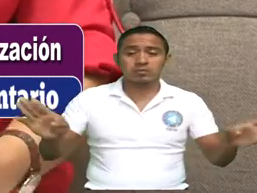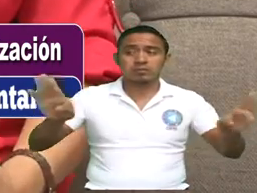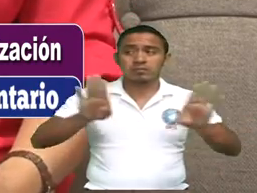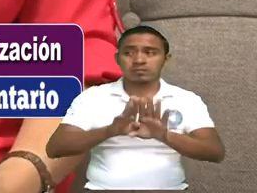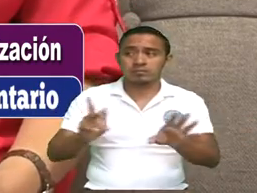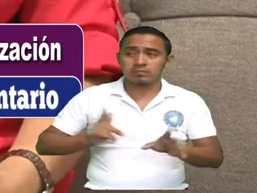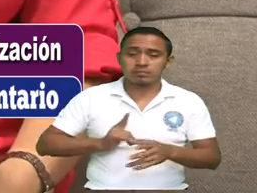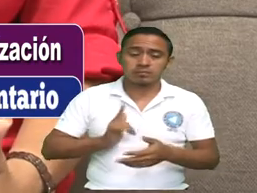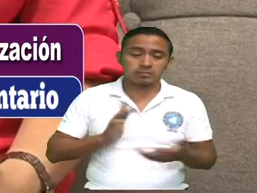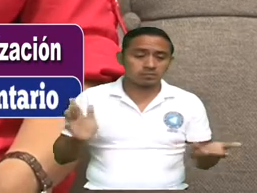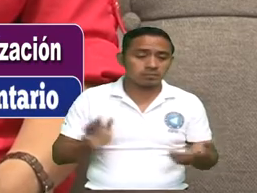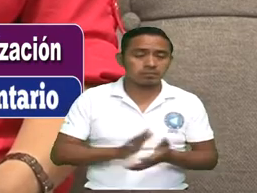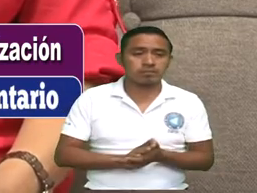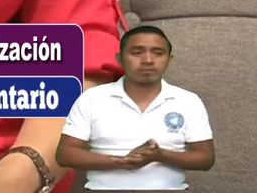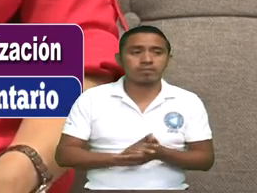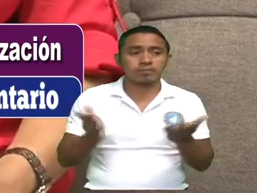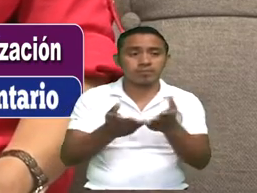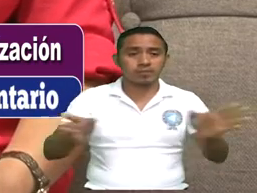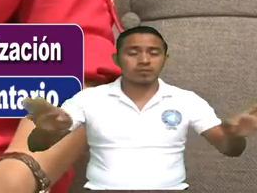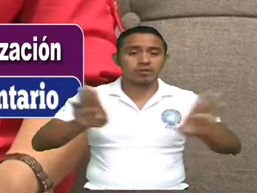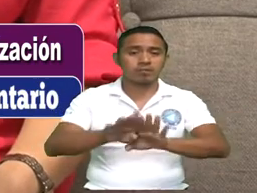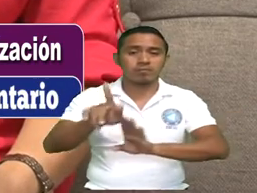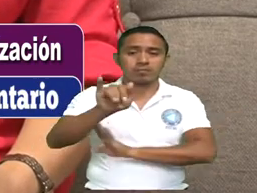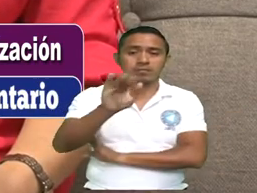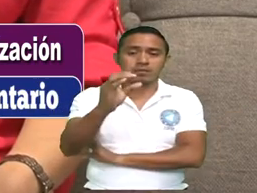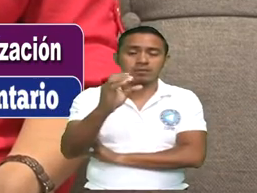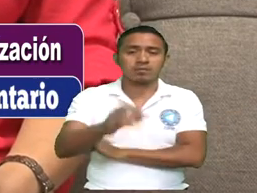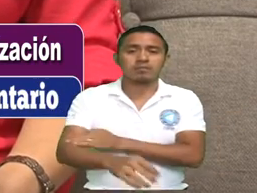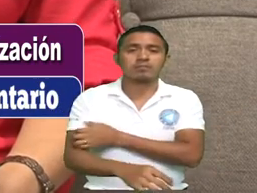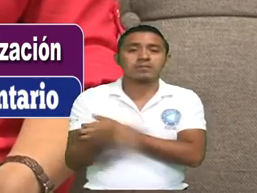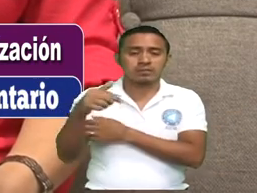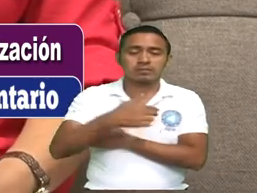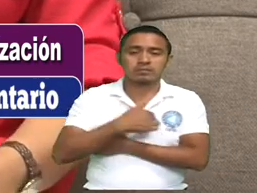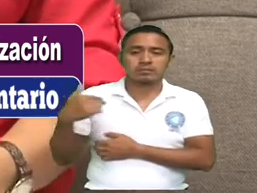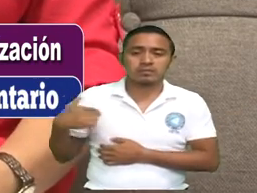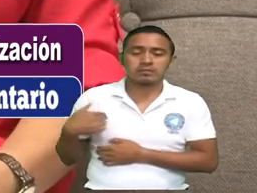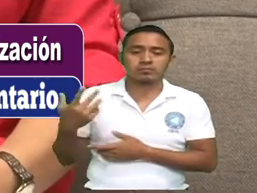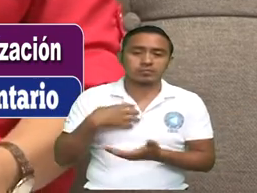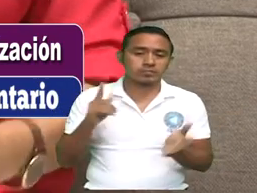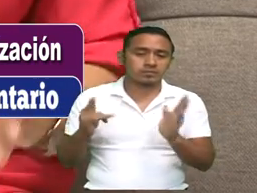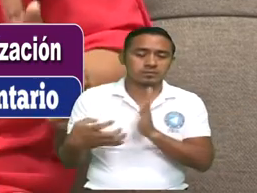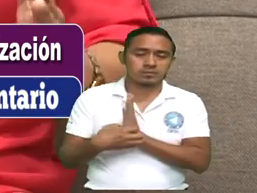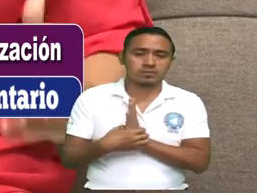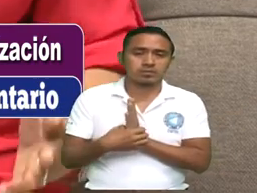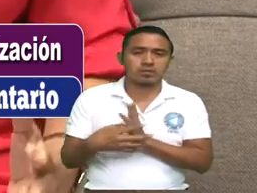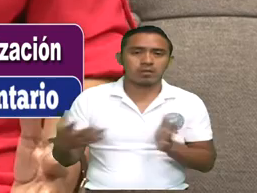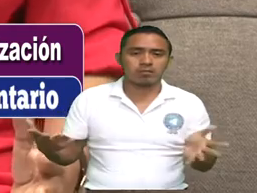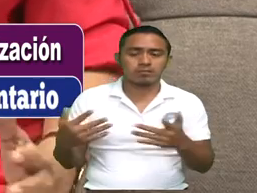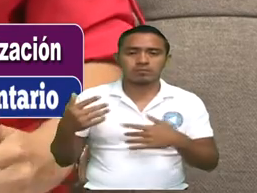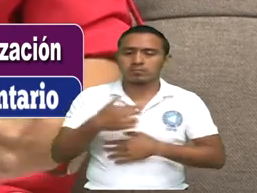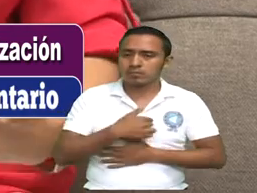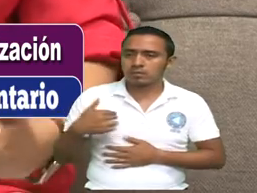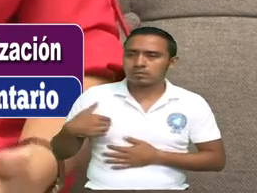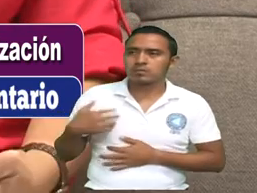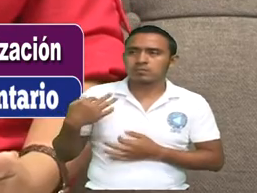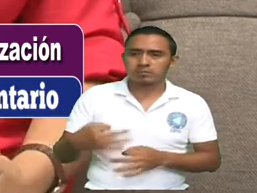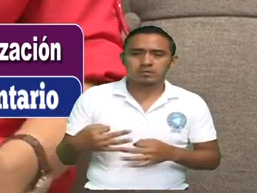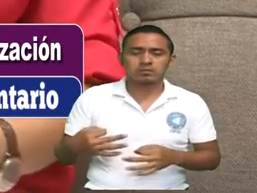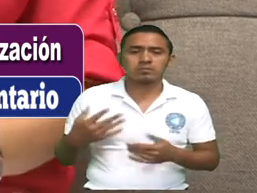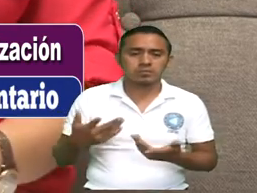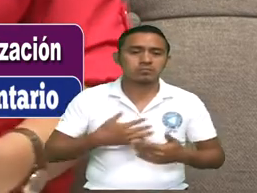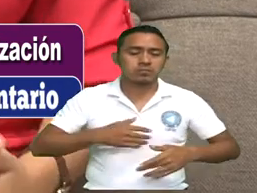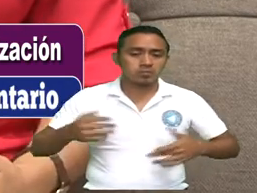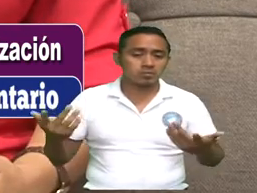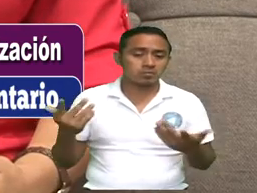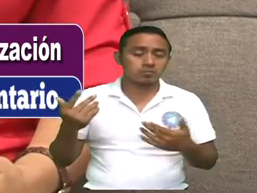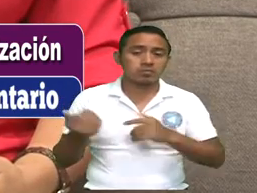ya tiene aulas TIC, donde se desarrolla la tecnología, pero a la par pues que estamos desarrollando al estudiante,